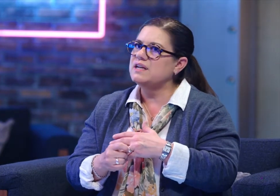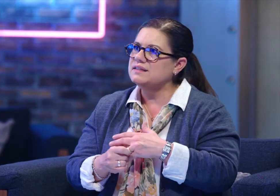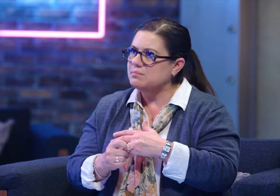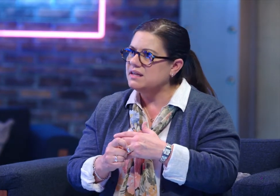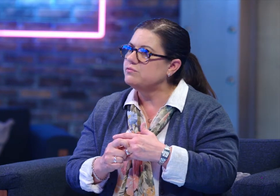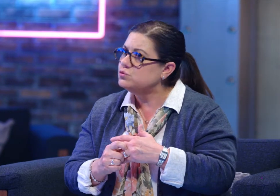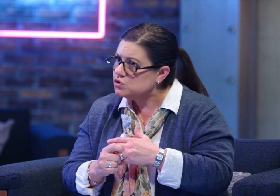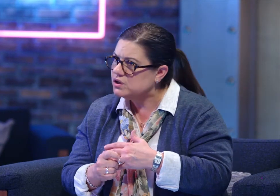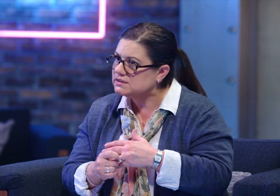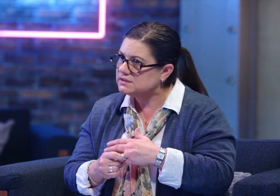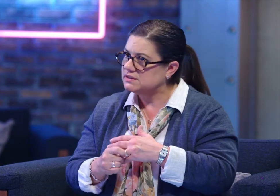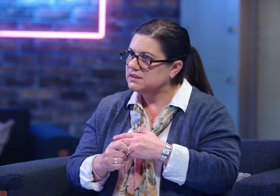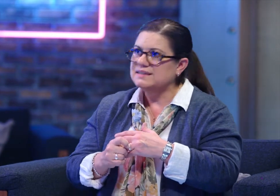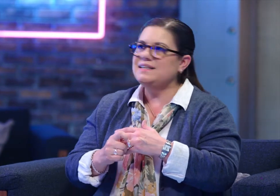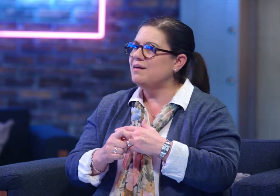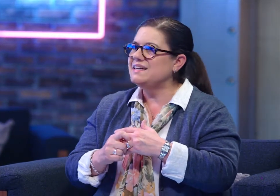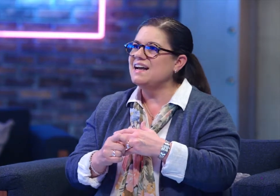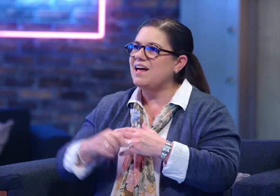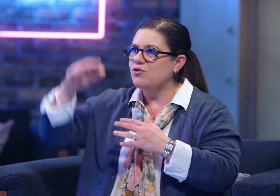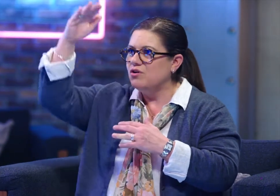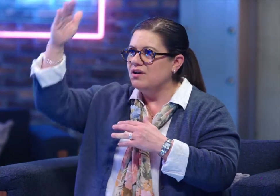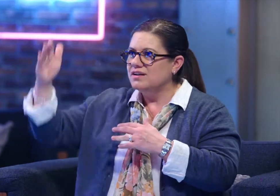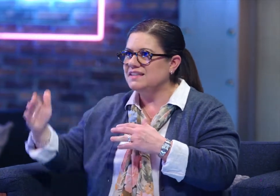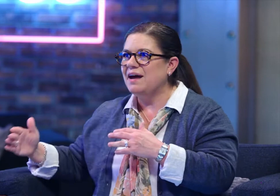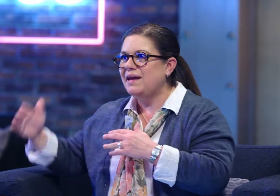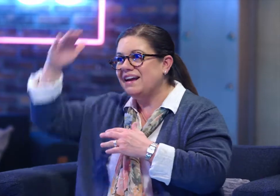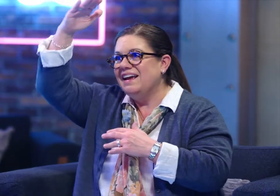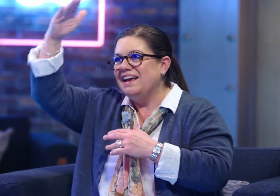alrededor de 130,000 defunciones, sin haber